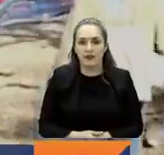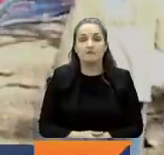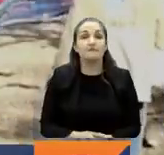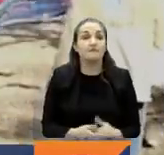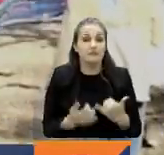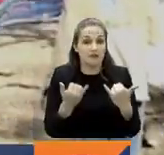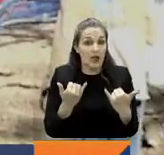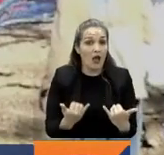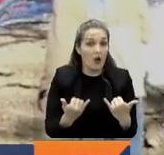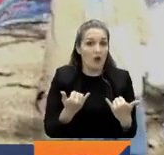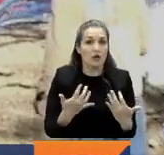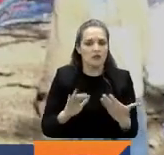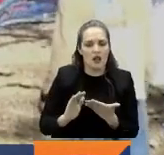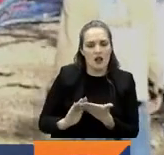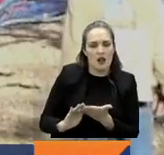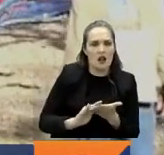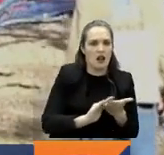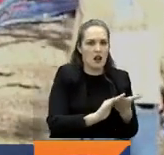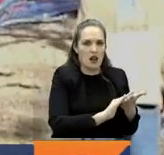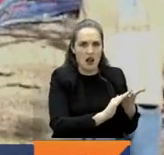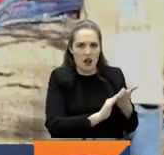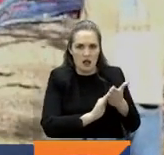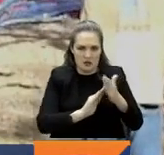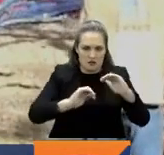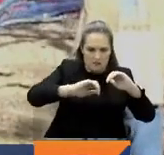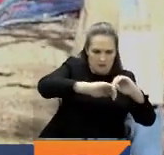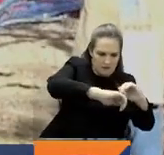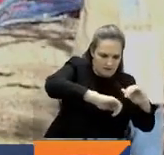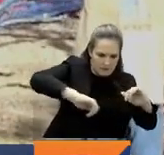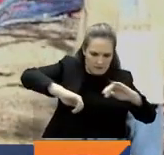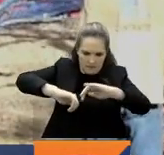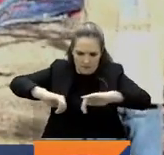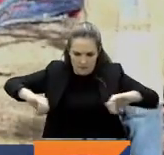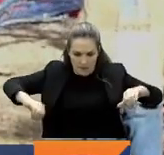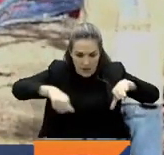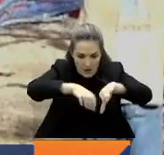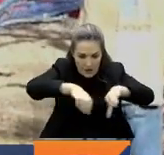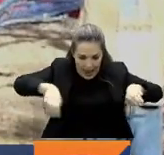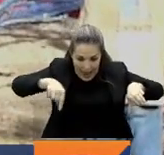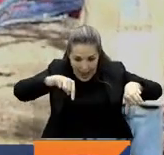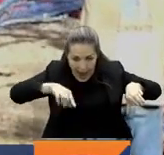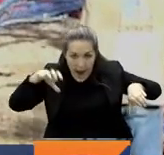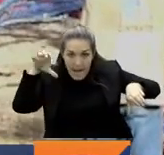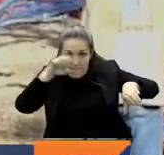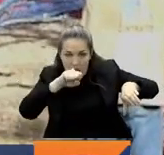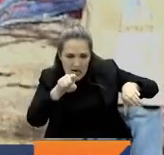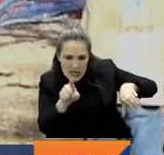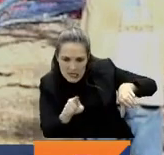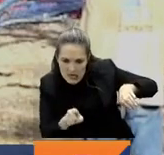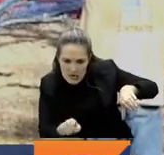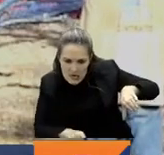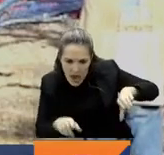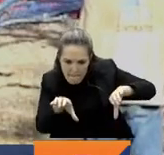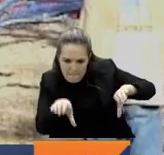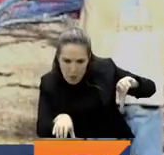encontramos haciendo las respectivas excavaciones, descubriendo la tubería para iniciar la reparación del